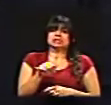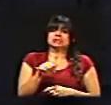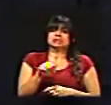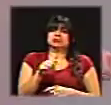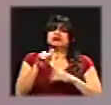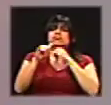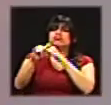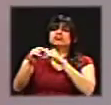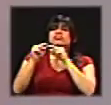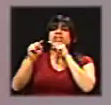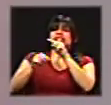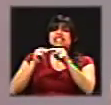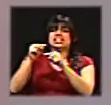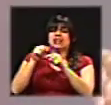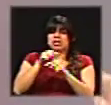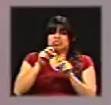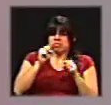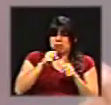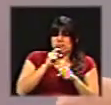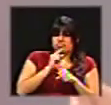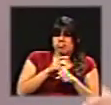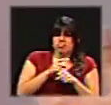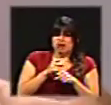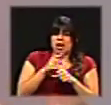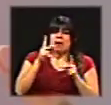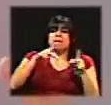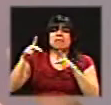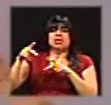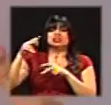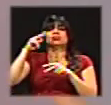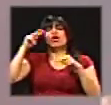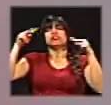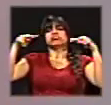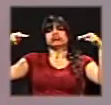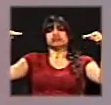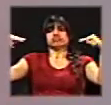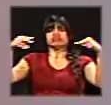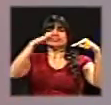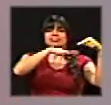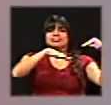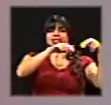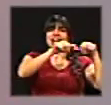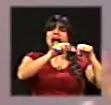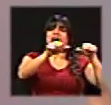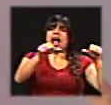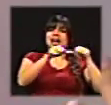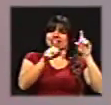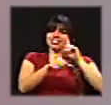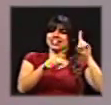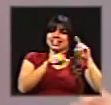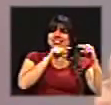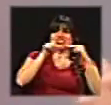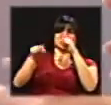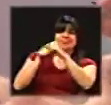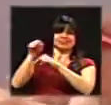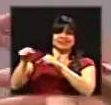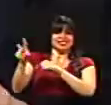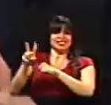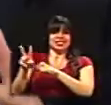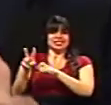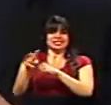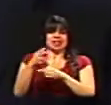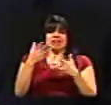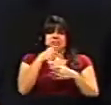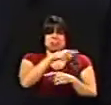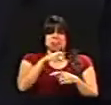esas acusaciones o esas observaciones que se le está haciendo desde, digamos, los sectores liberales o de derecha, en tanto y que